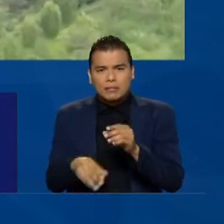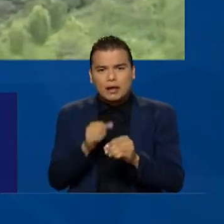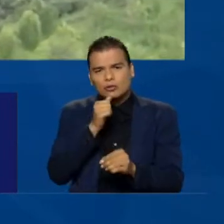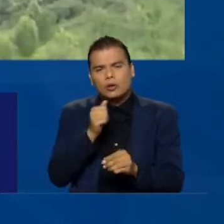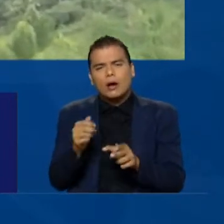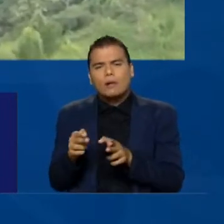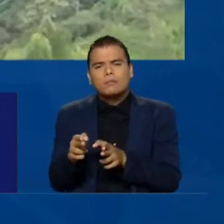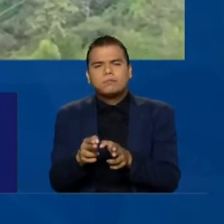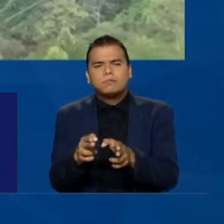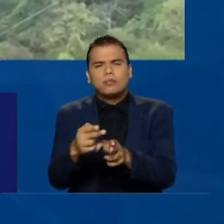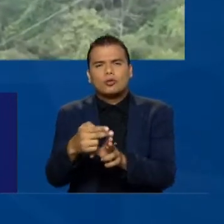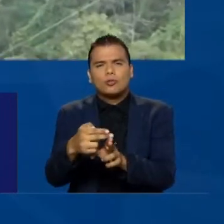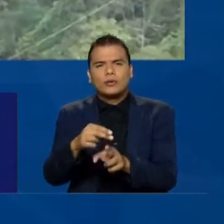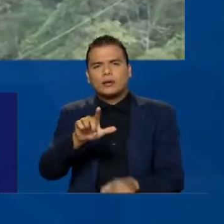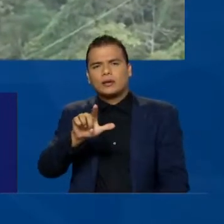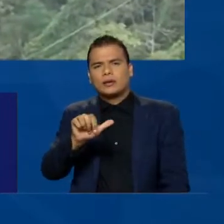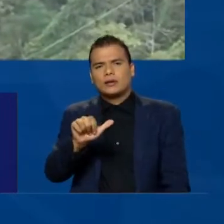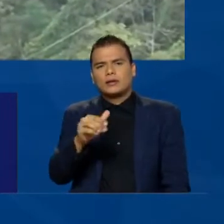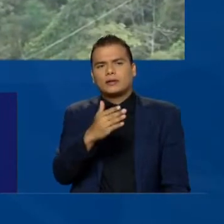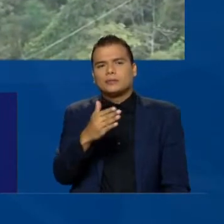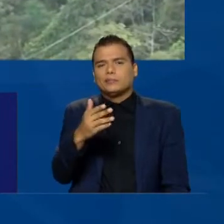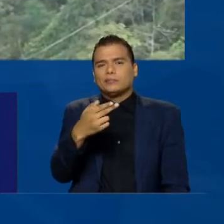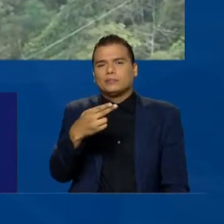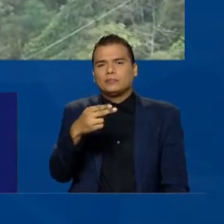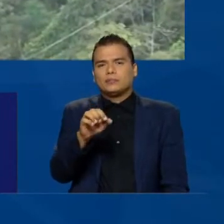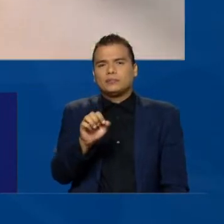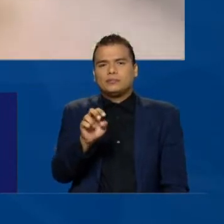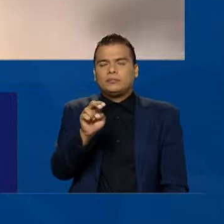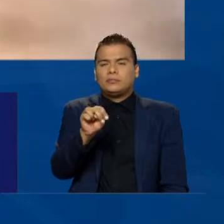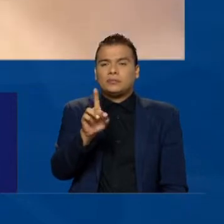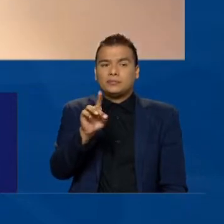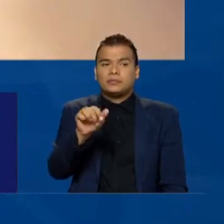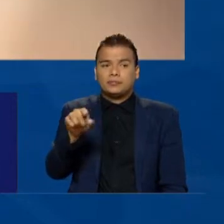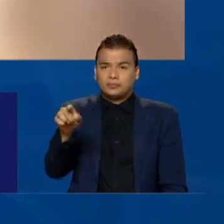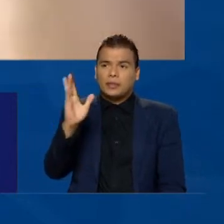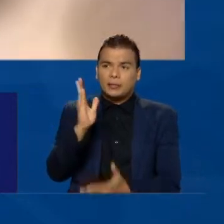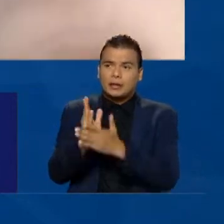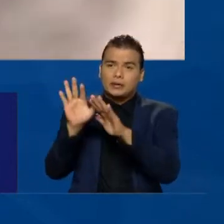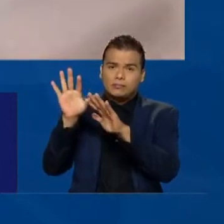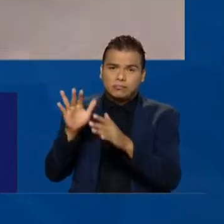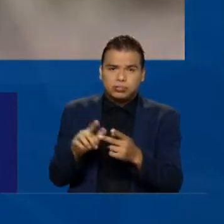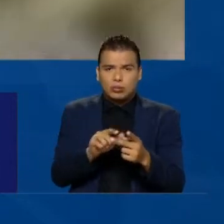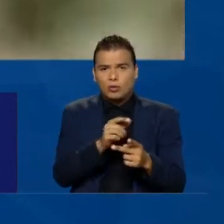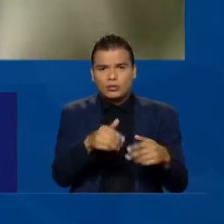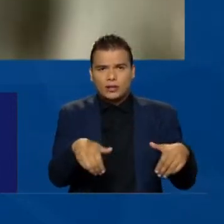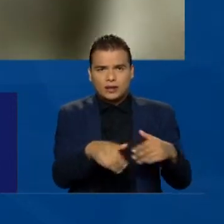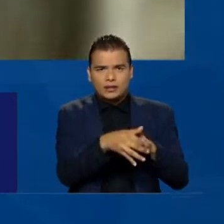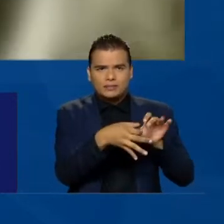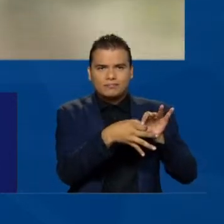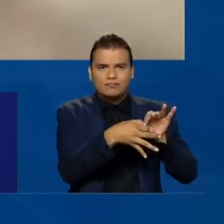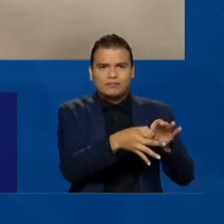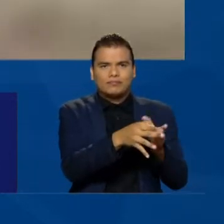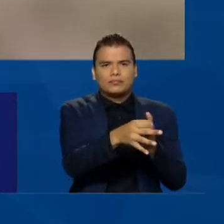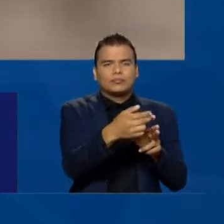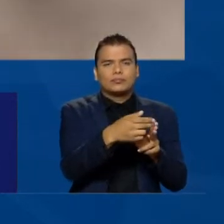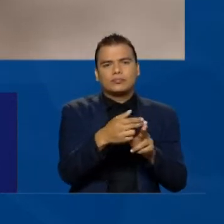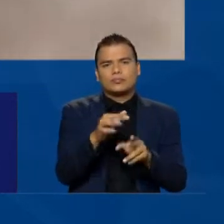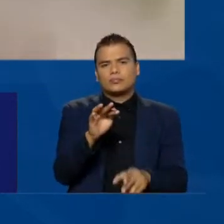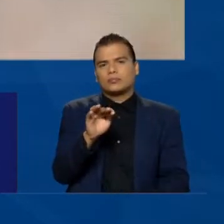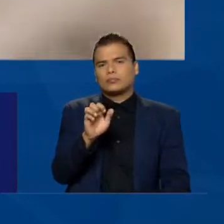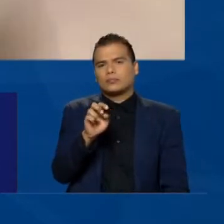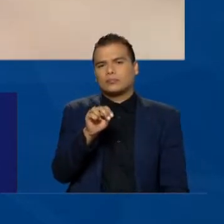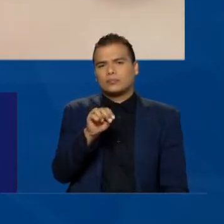Honda presenta un deslizamiento de tierra sobre la misma. También la vía hacia Tenerife hay un deslizamiento de tierra. El